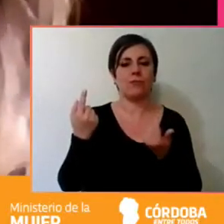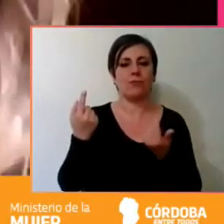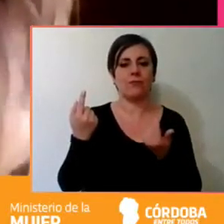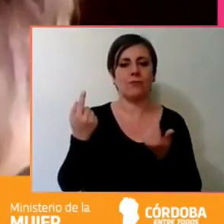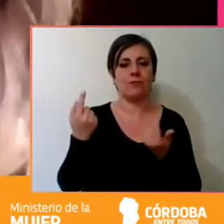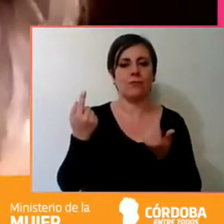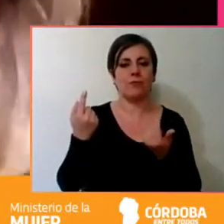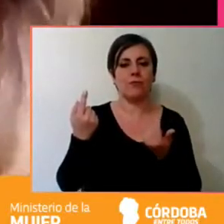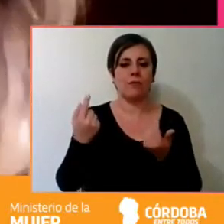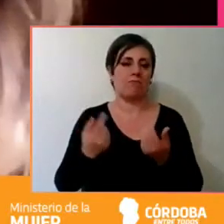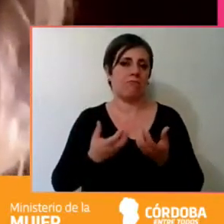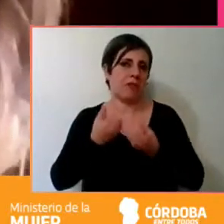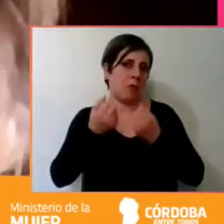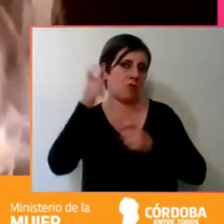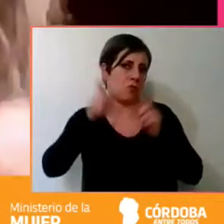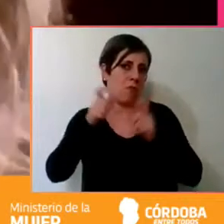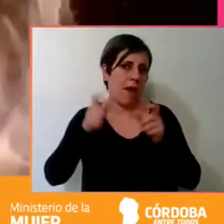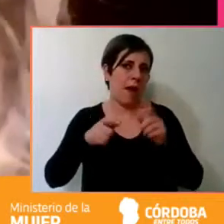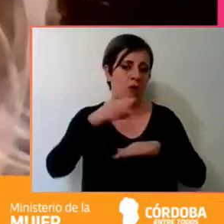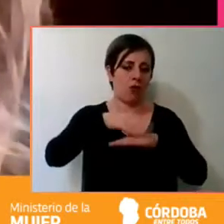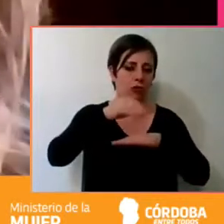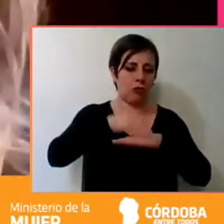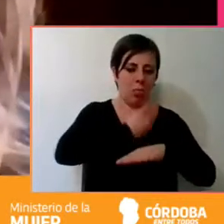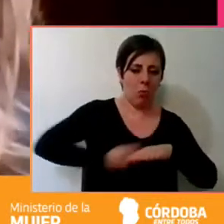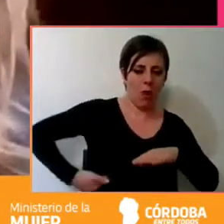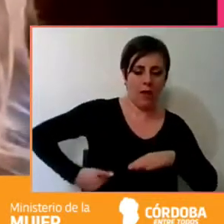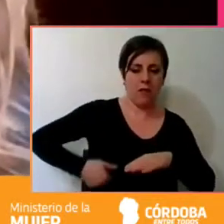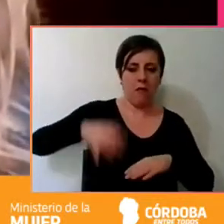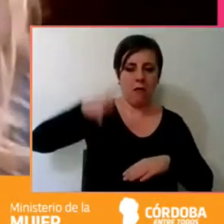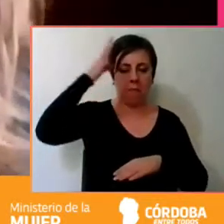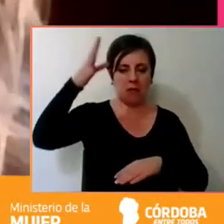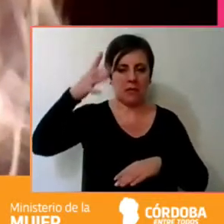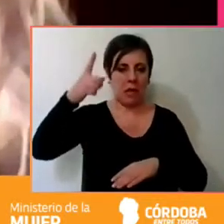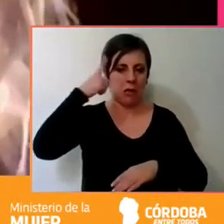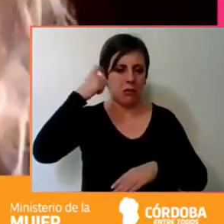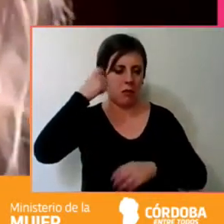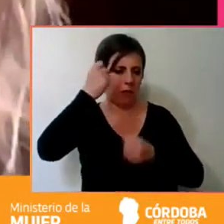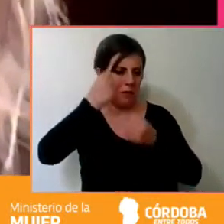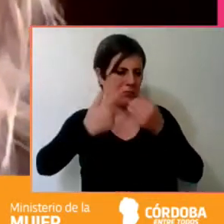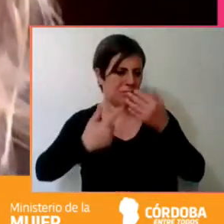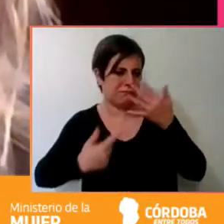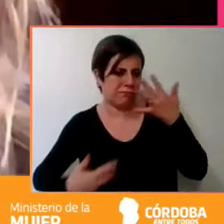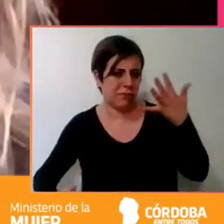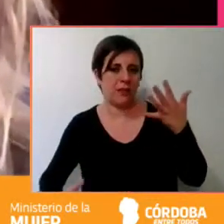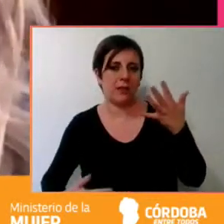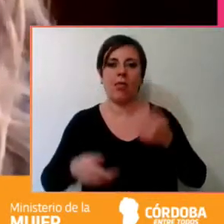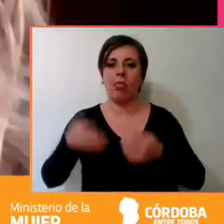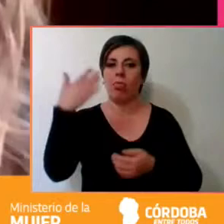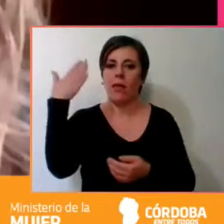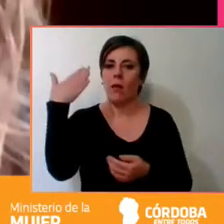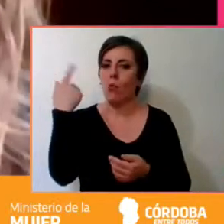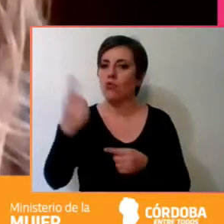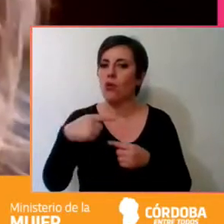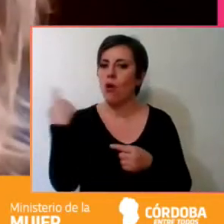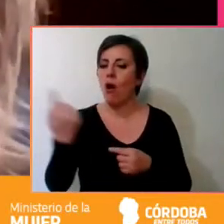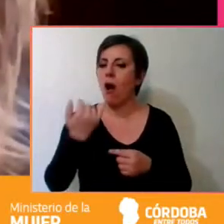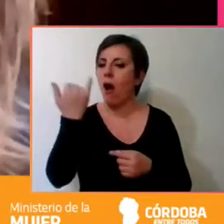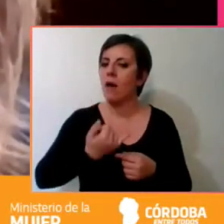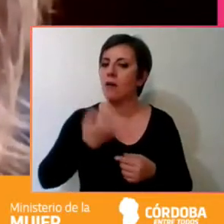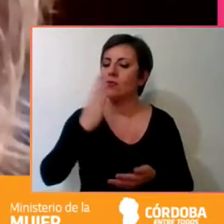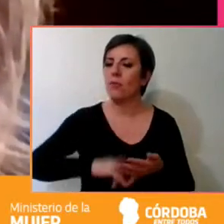recursos humanos, a la tenencia de la tierra, capacitación. Todo el discurso que nosotras tenemos sobre los